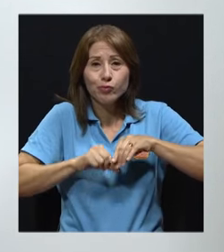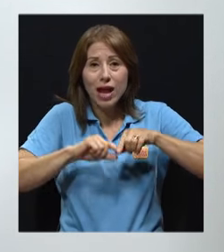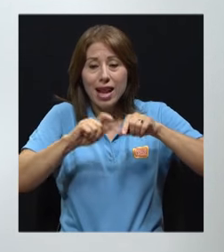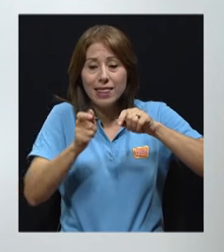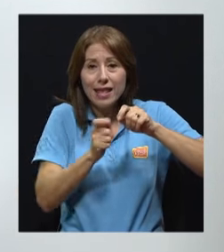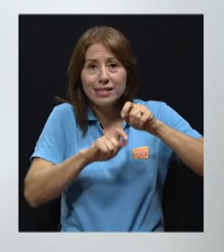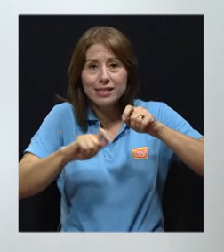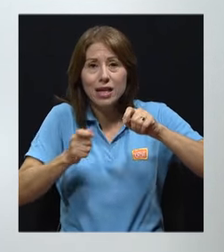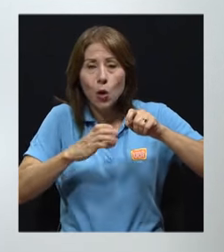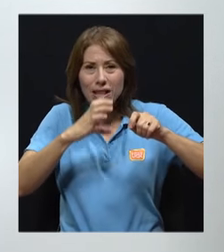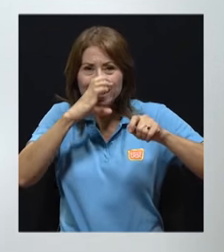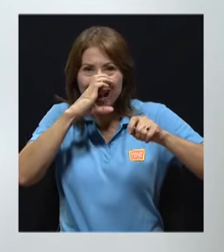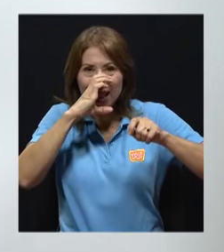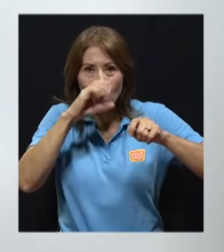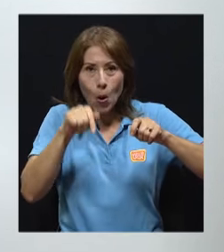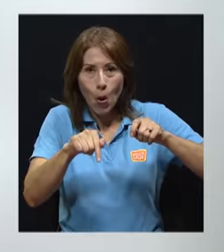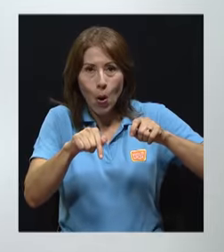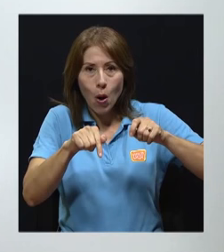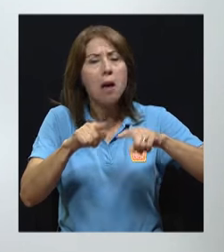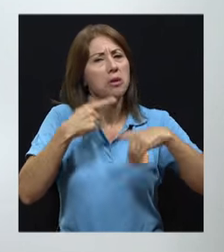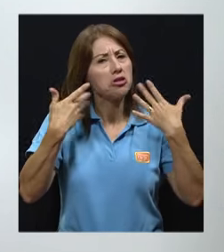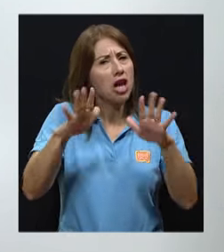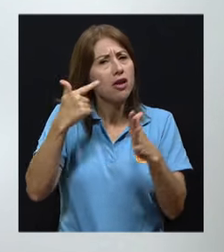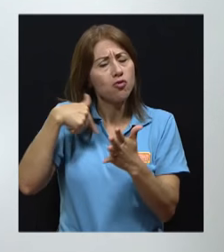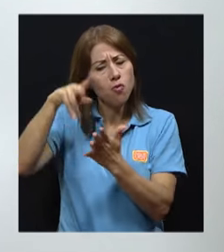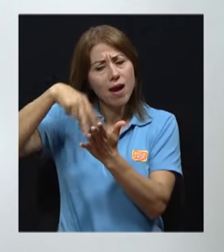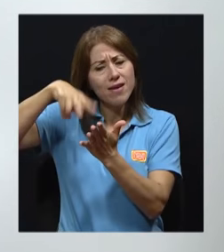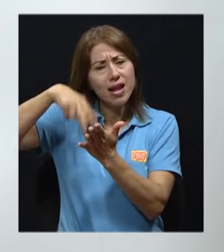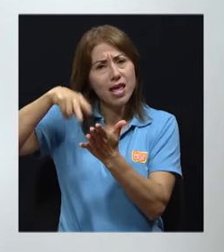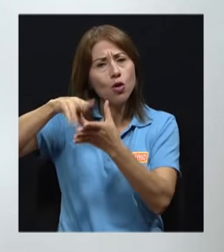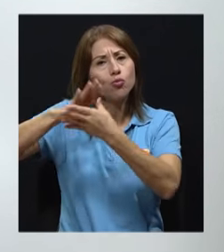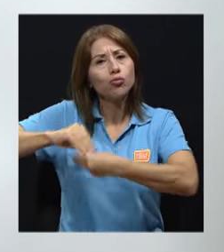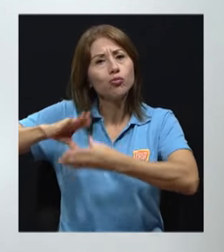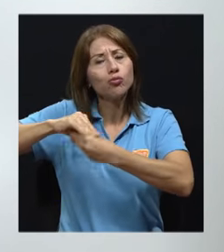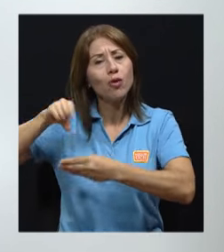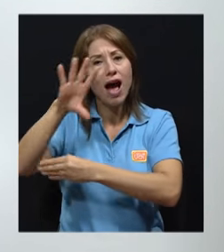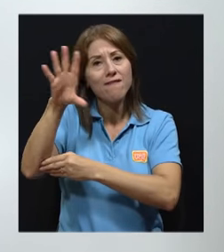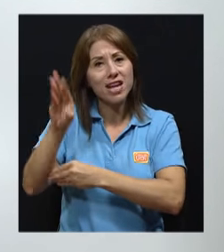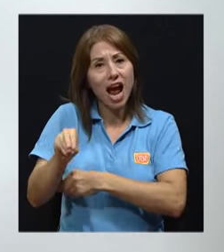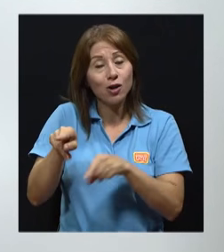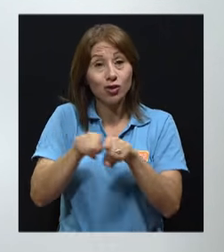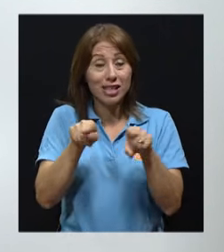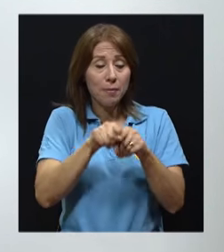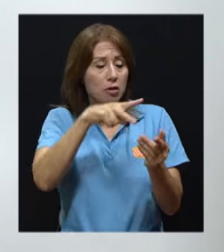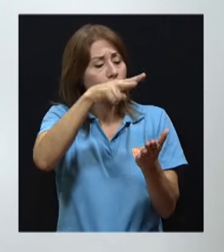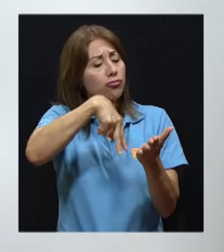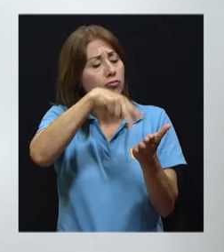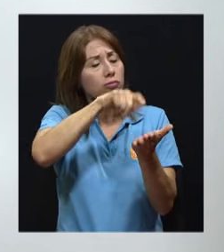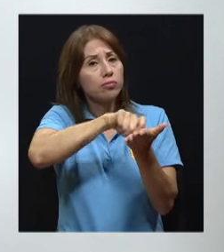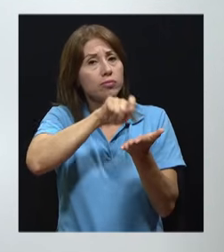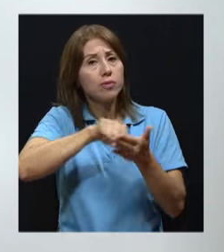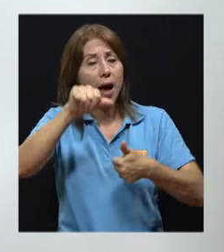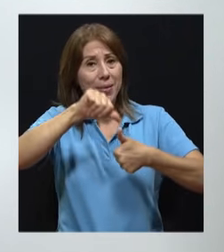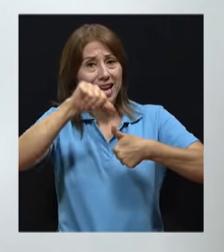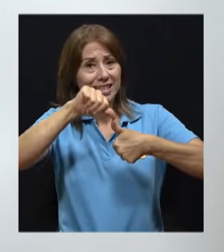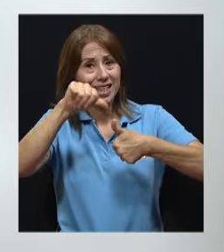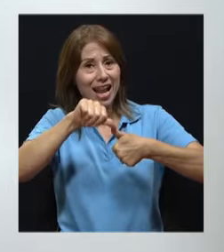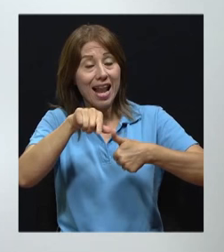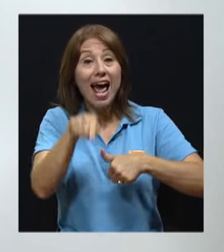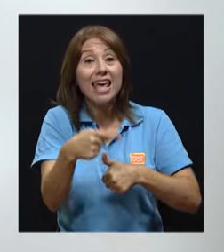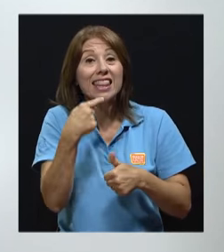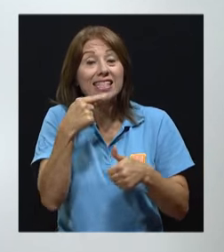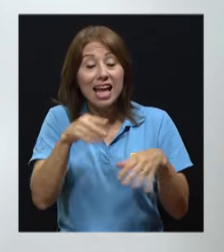especial que trae el intino del cerdo y yo había leído relatos tanto africanos